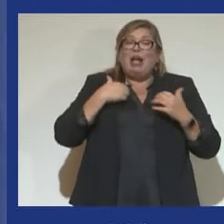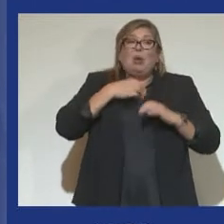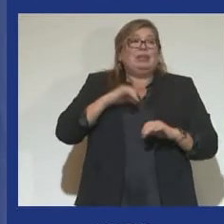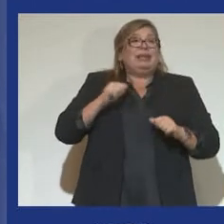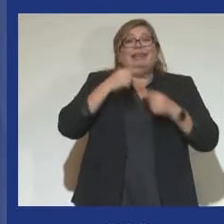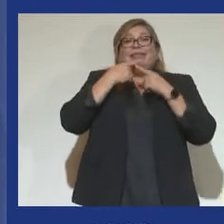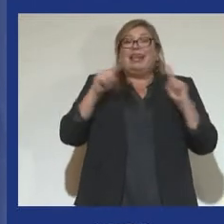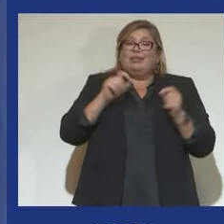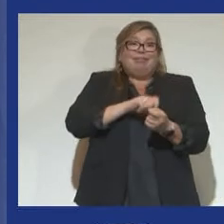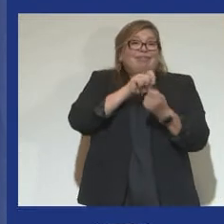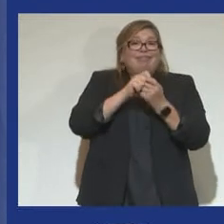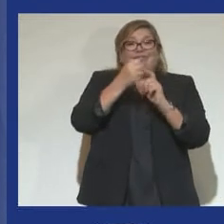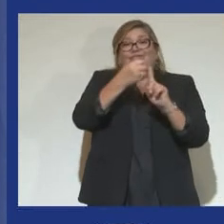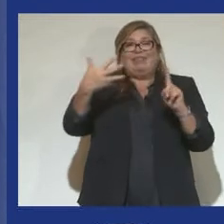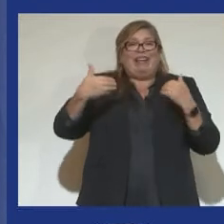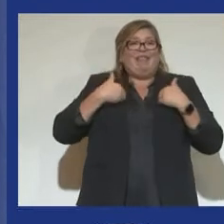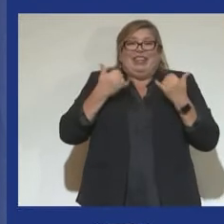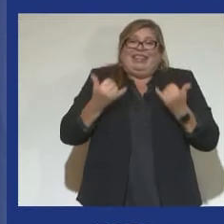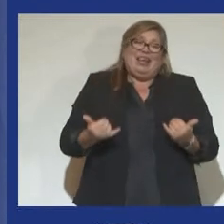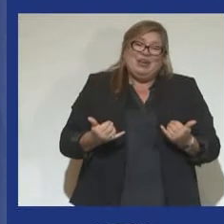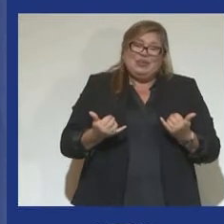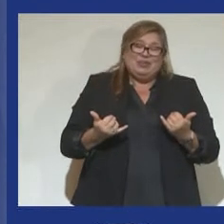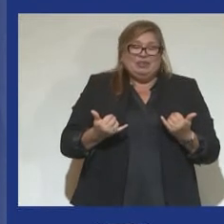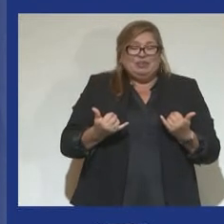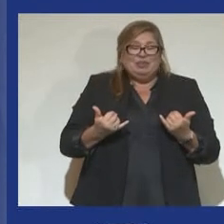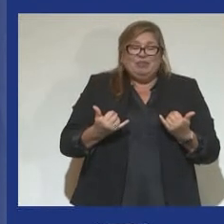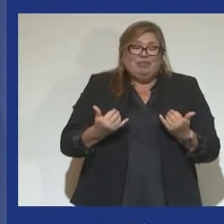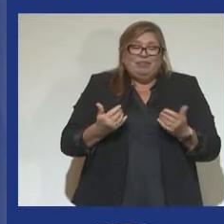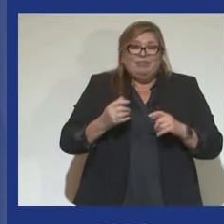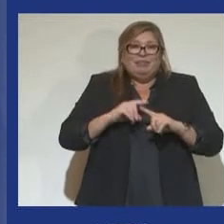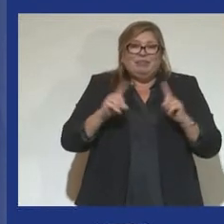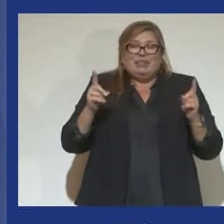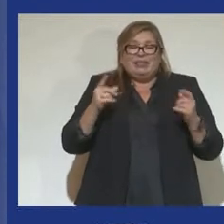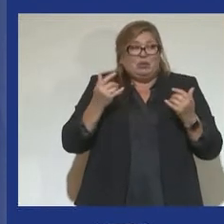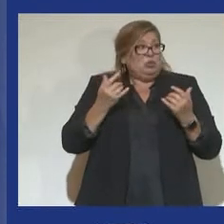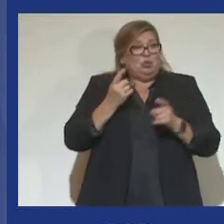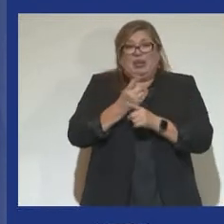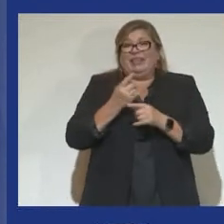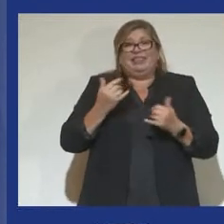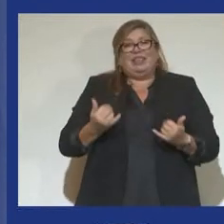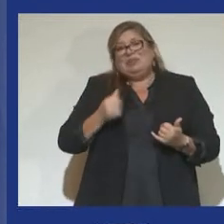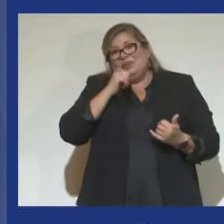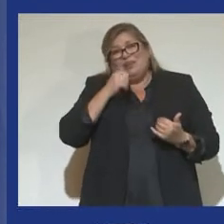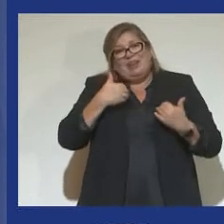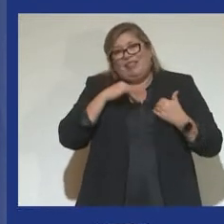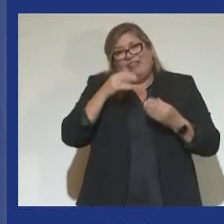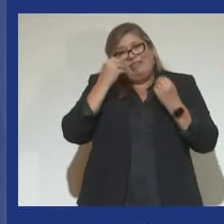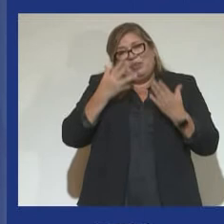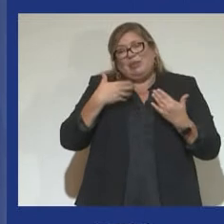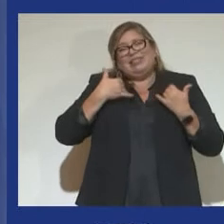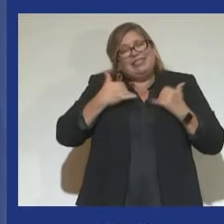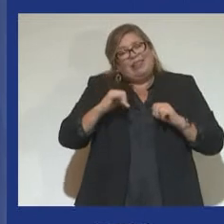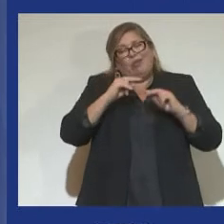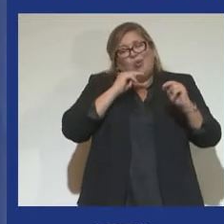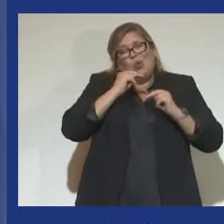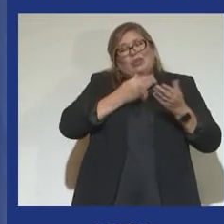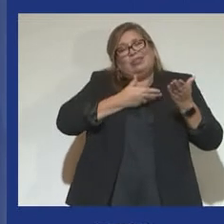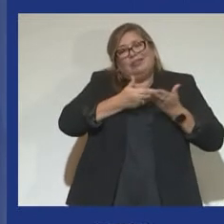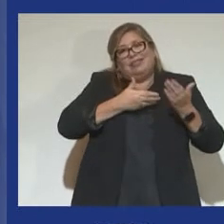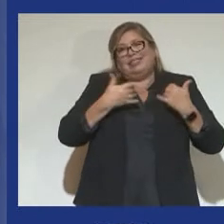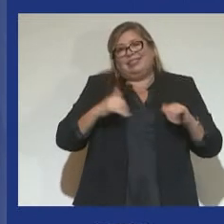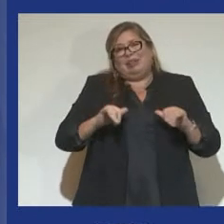está pasando en tiempo real y me encantaría en presentar un detalle inmediatamente pero en este momento estamos en la mitad de las